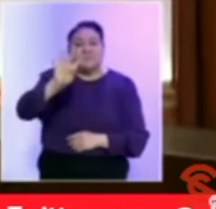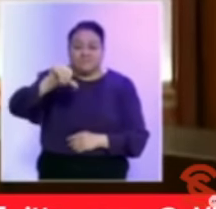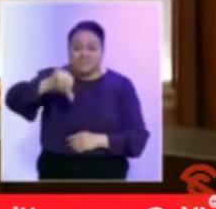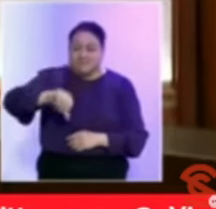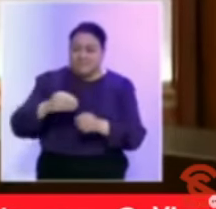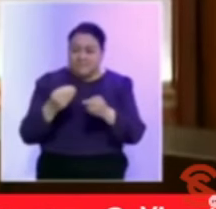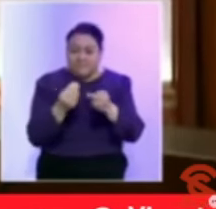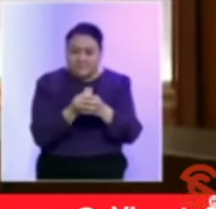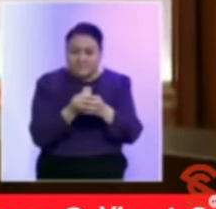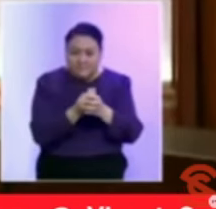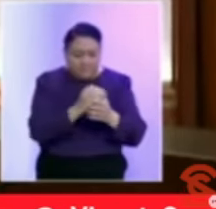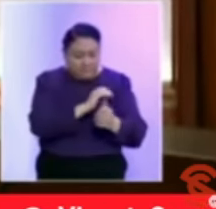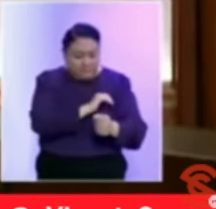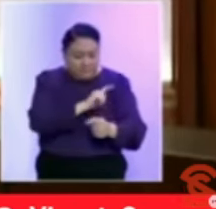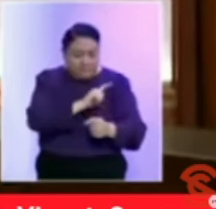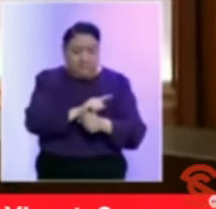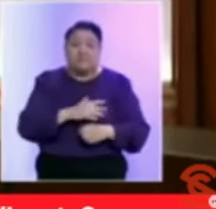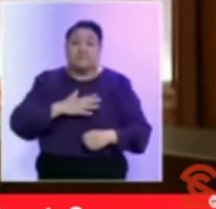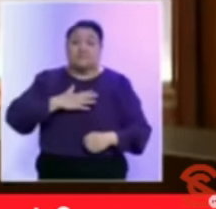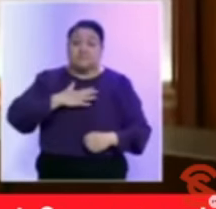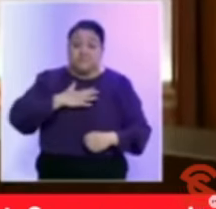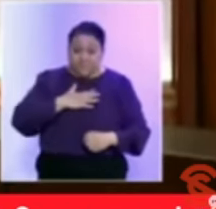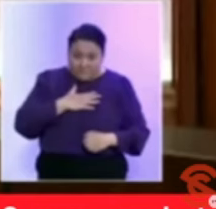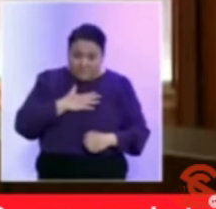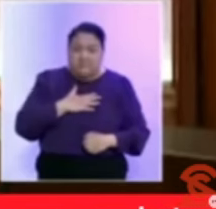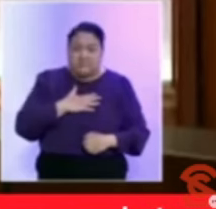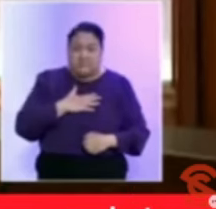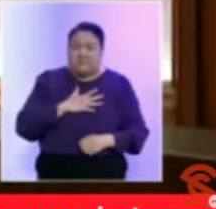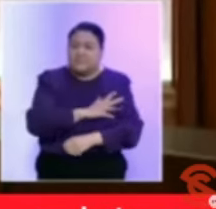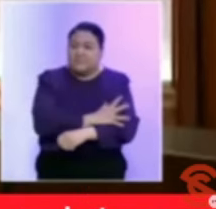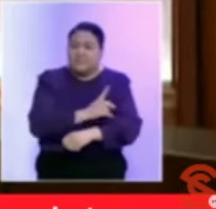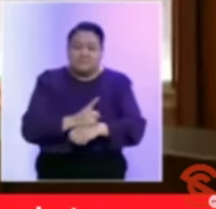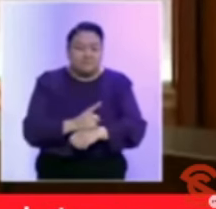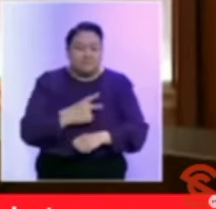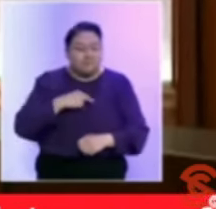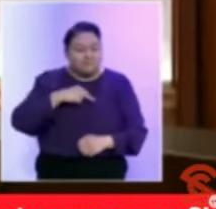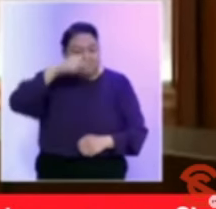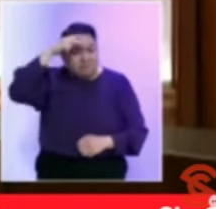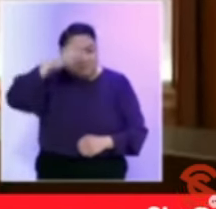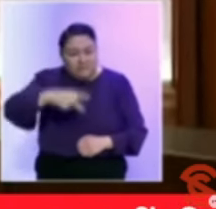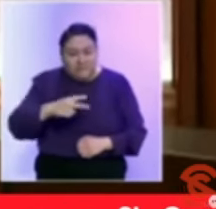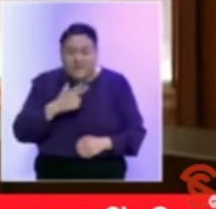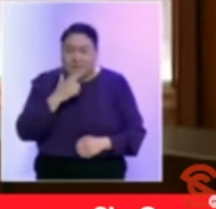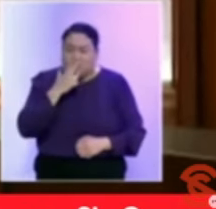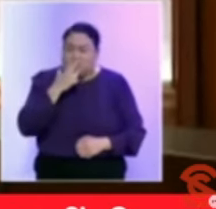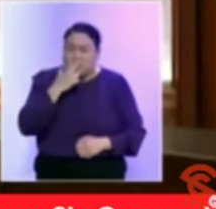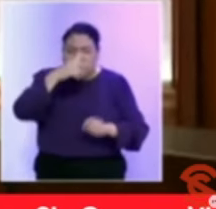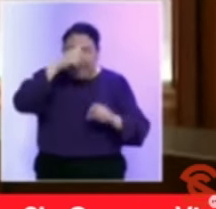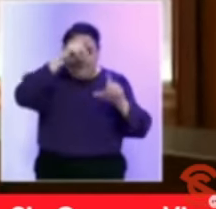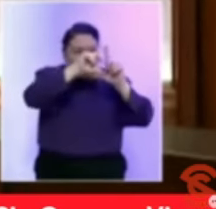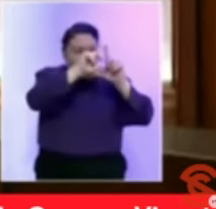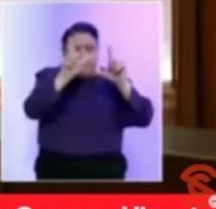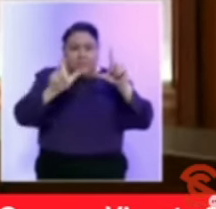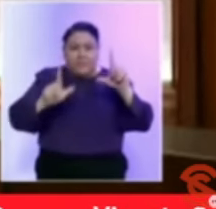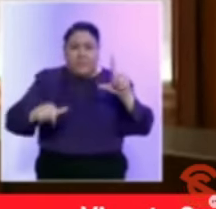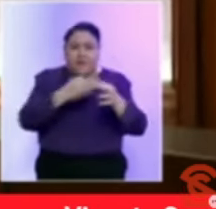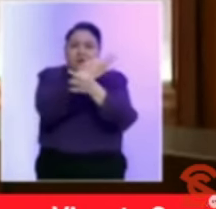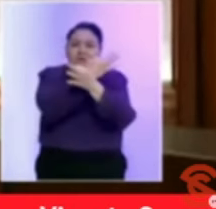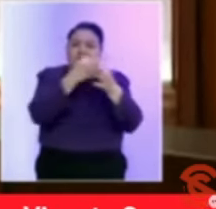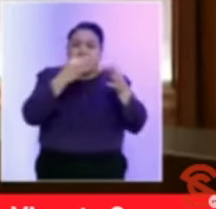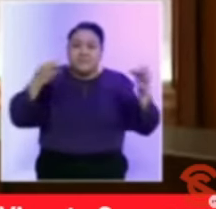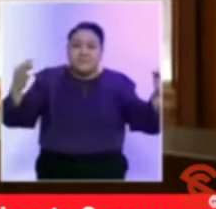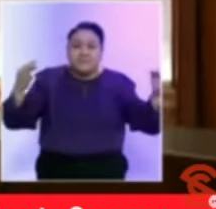solemne me dirijo con profundo Patriotismo a la nación mexicana